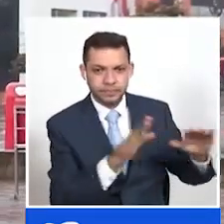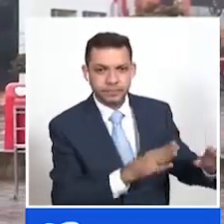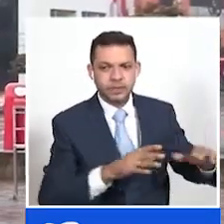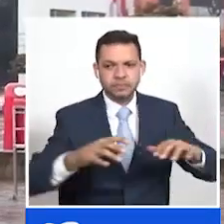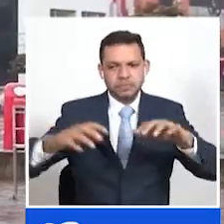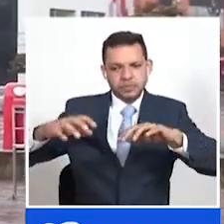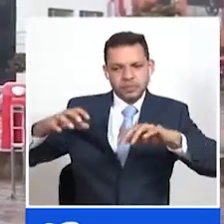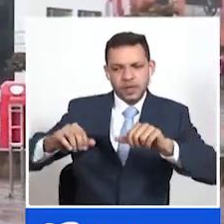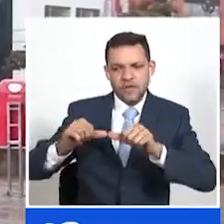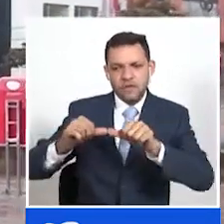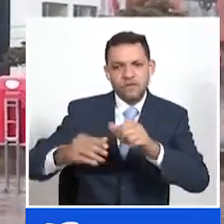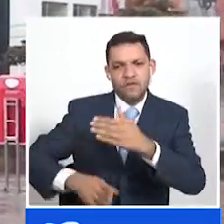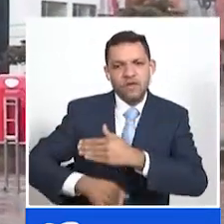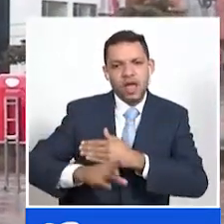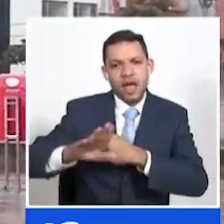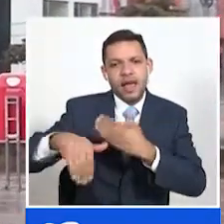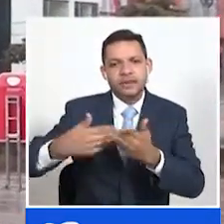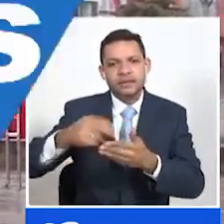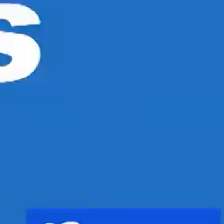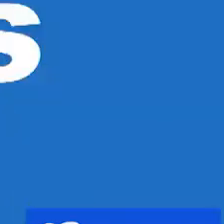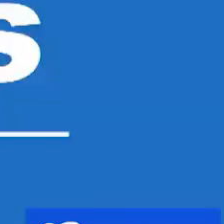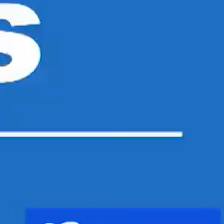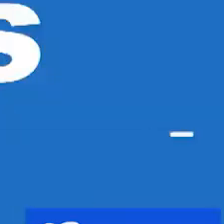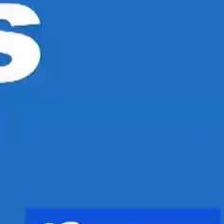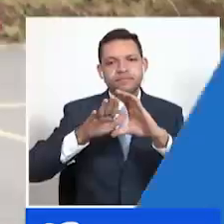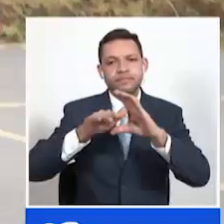lluvias continuarán hasta el mes de junio.